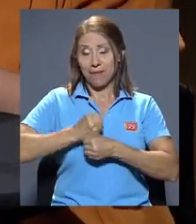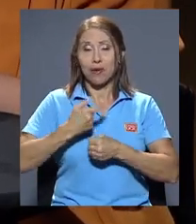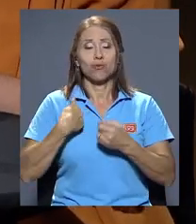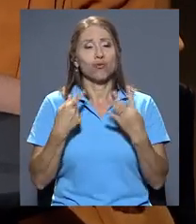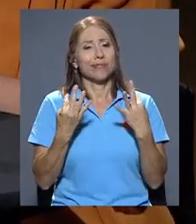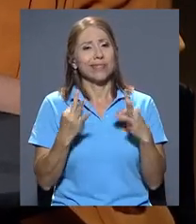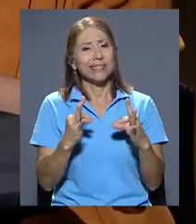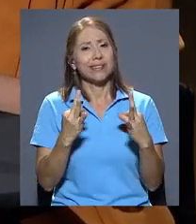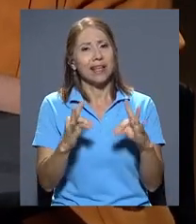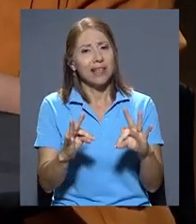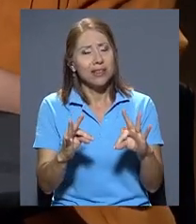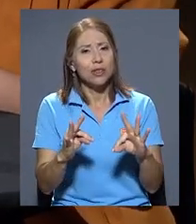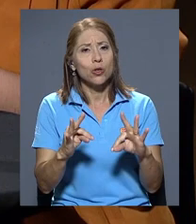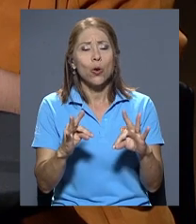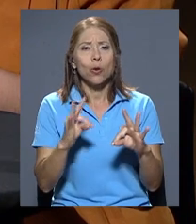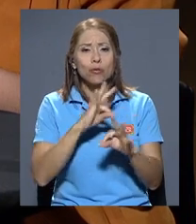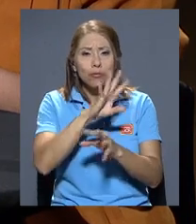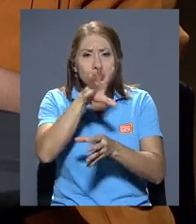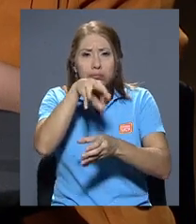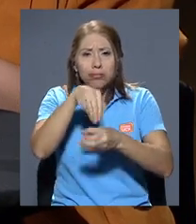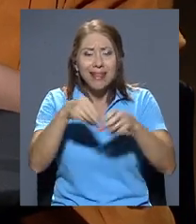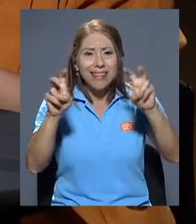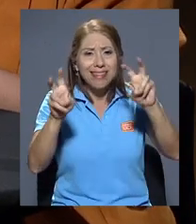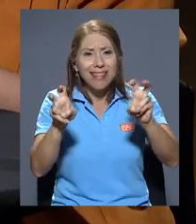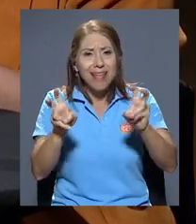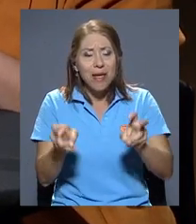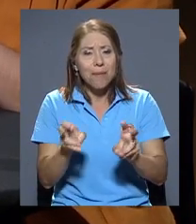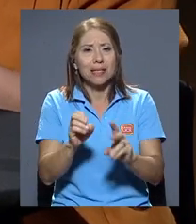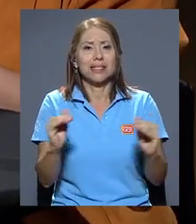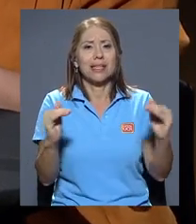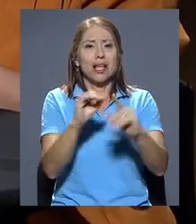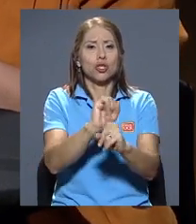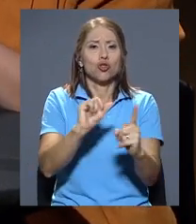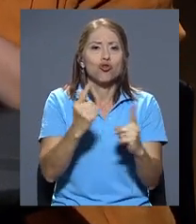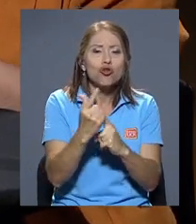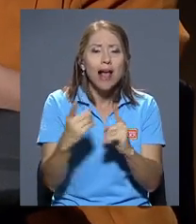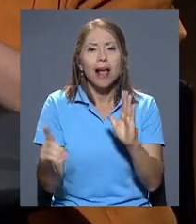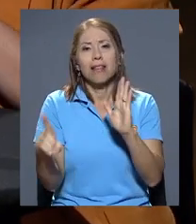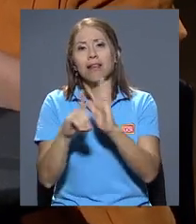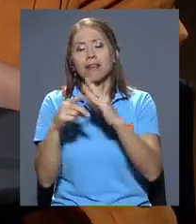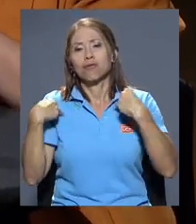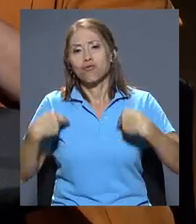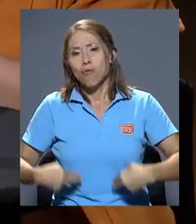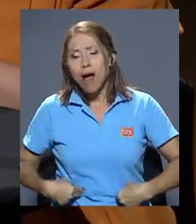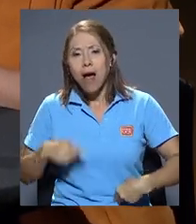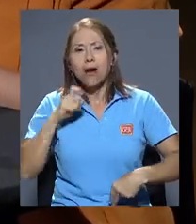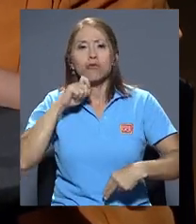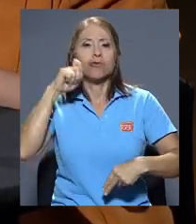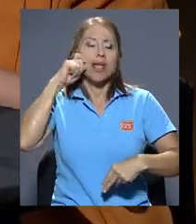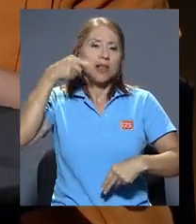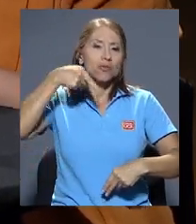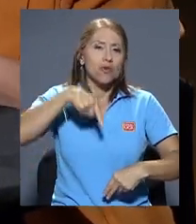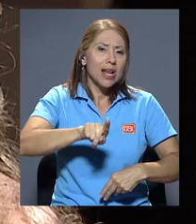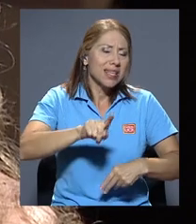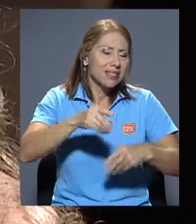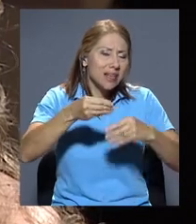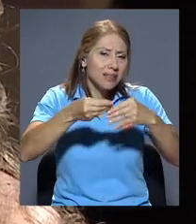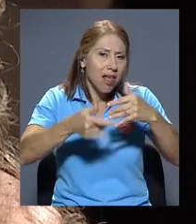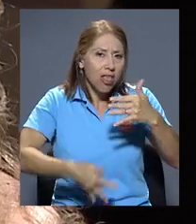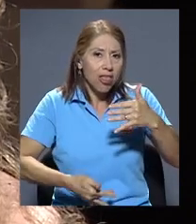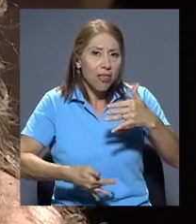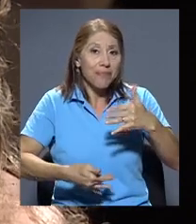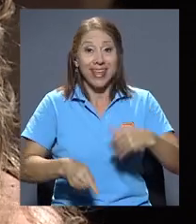intento mucho abarcar los temas de contenido social, derechos humanos, género, violencias, etcétera. Y